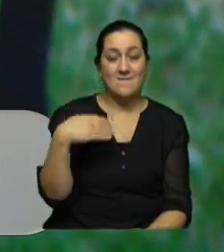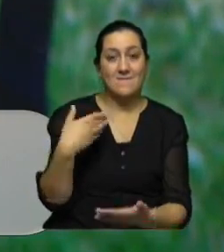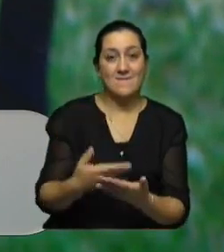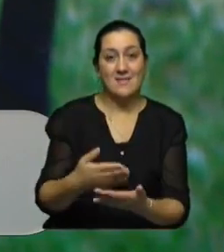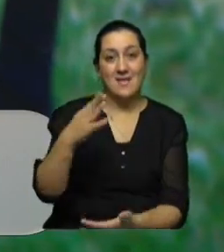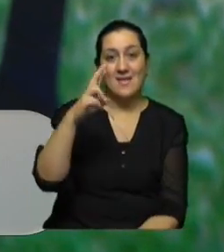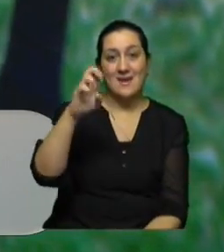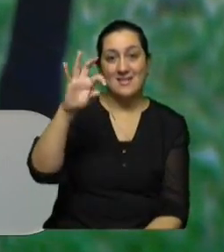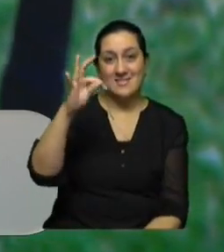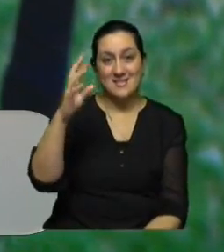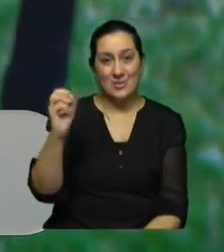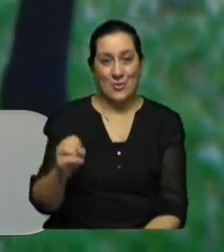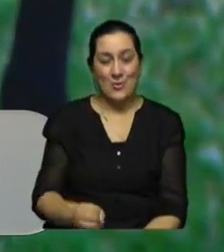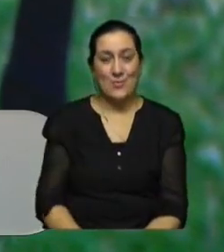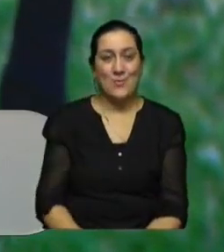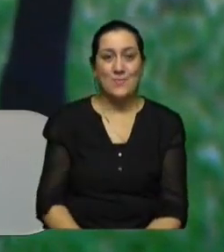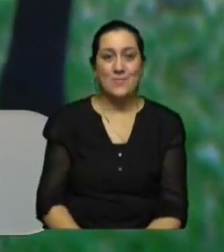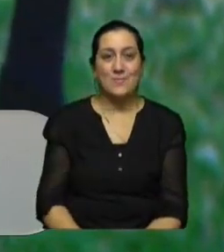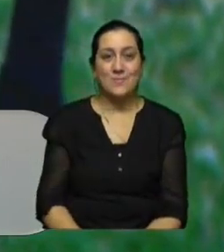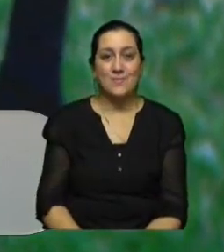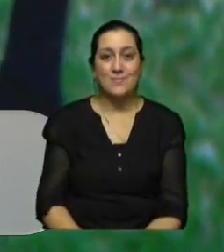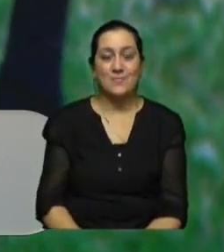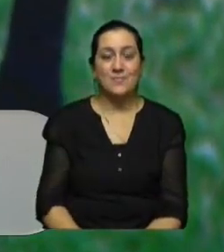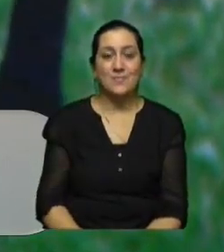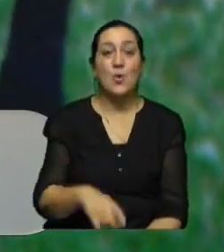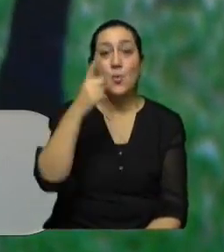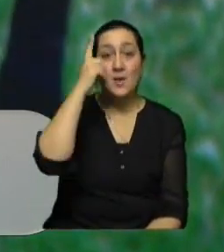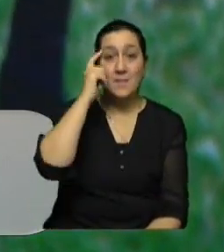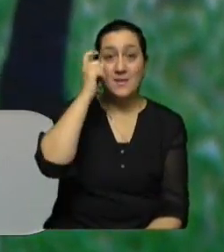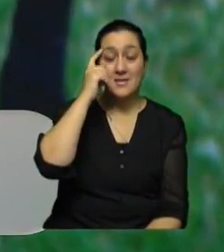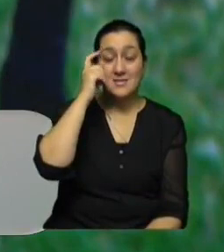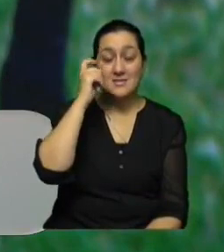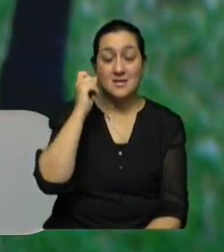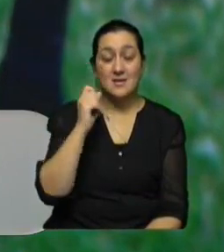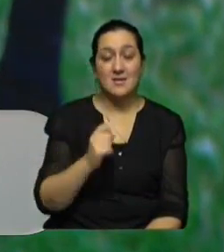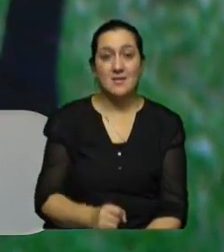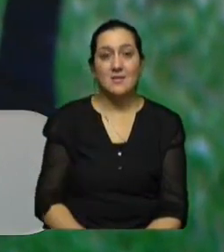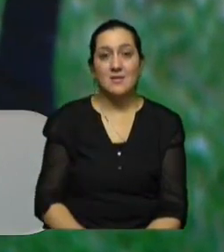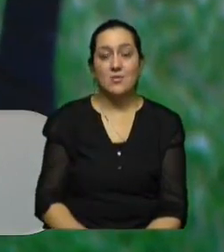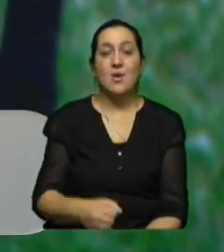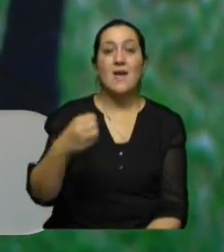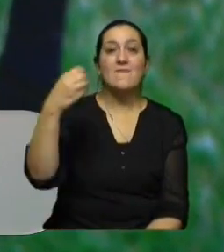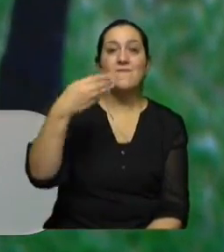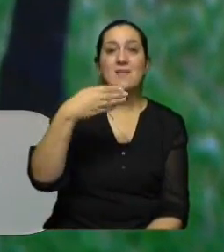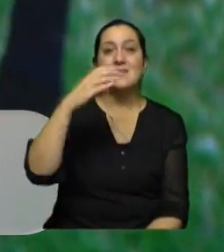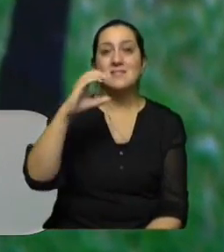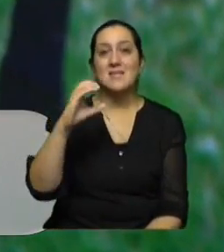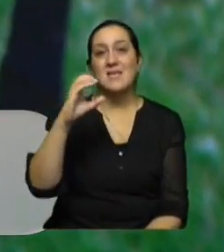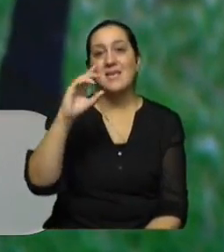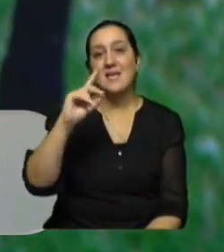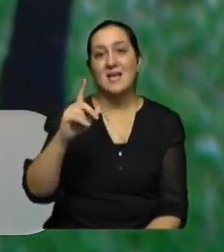Las tengo como experiencias más del hecho artístico, que, por ejemplo, con la BCG es tan